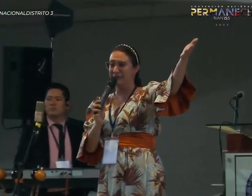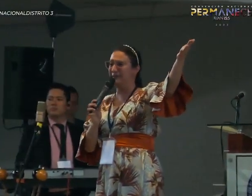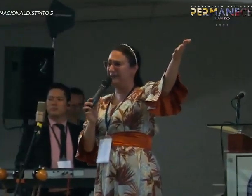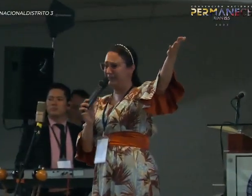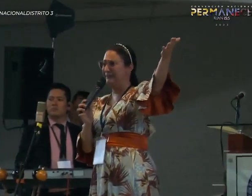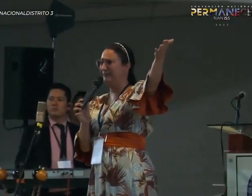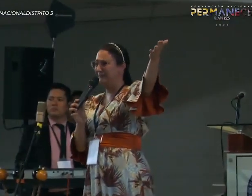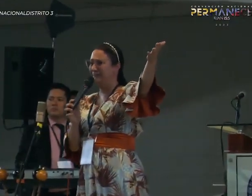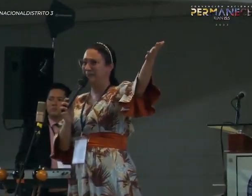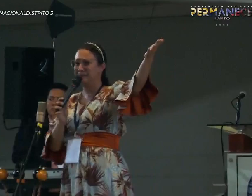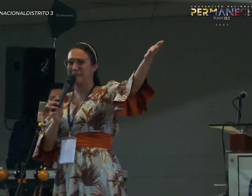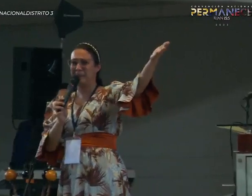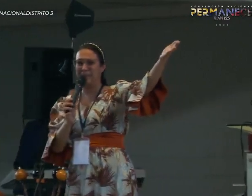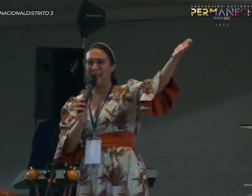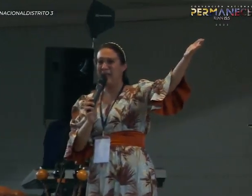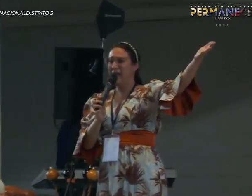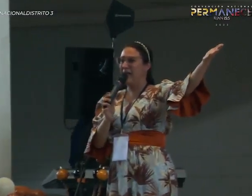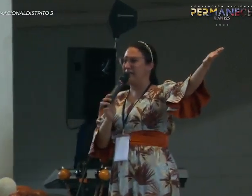Señor.